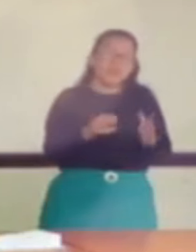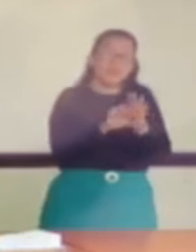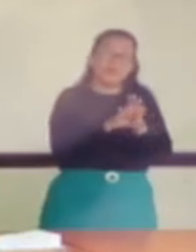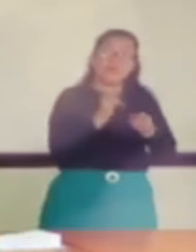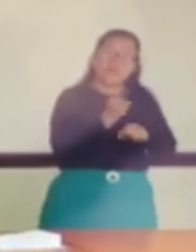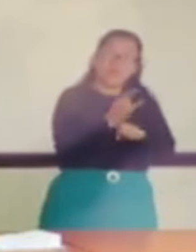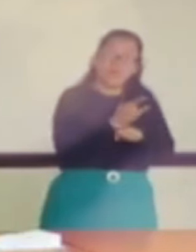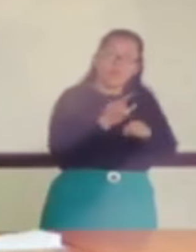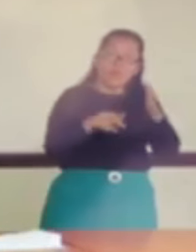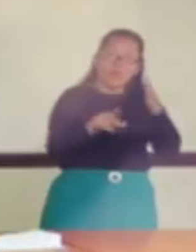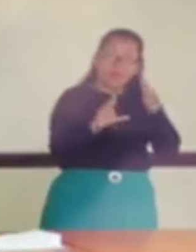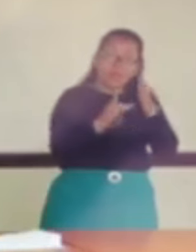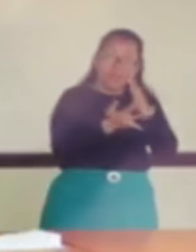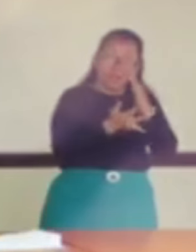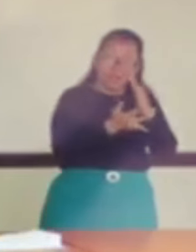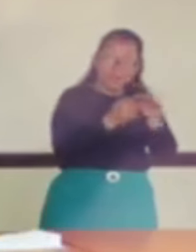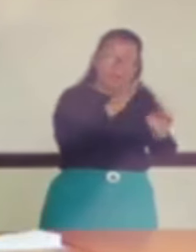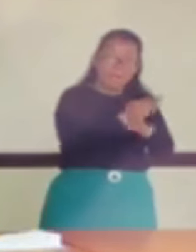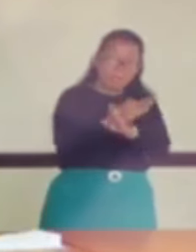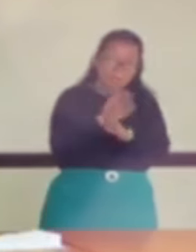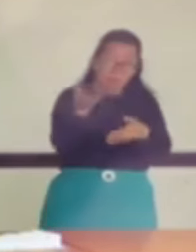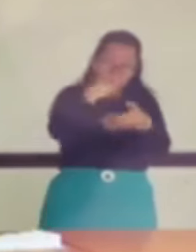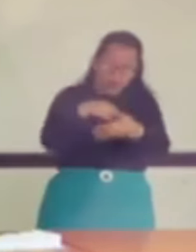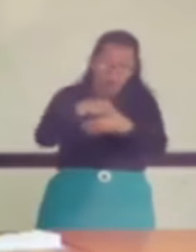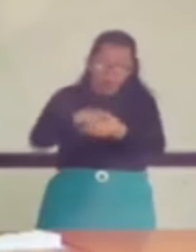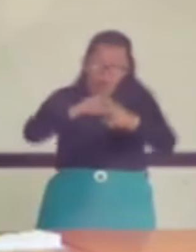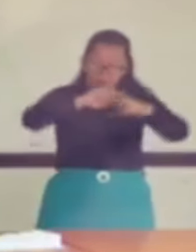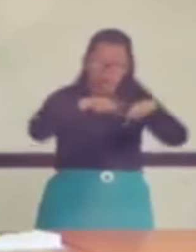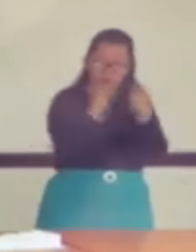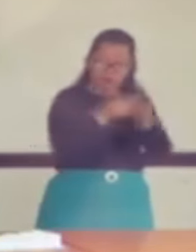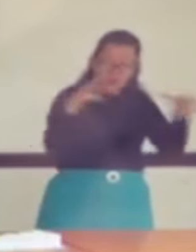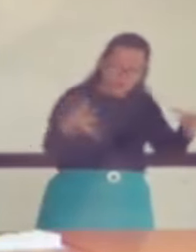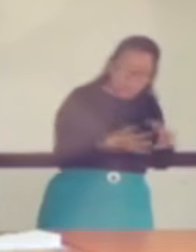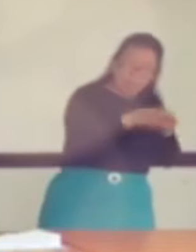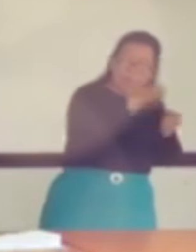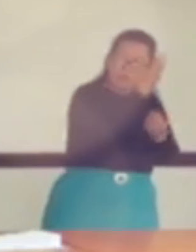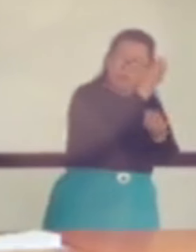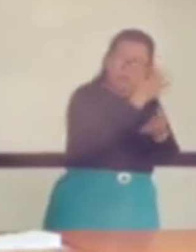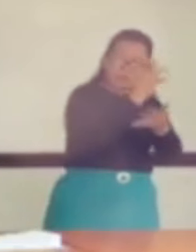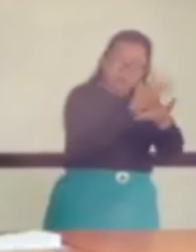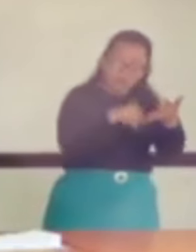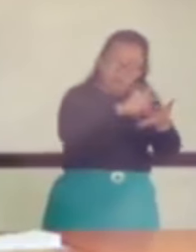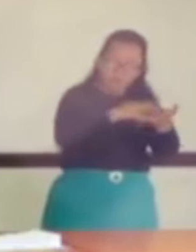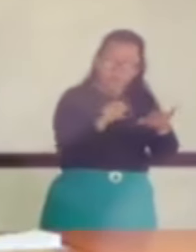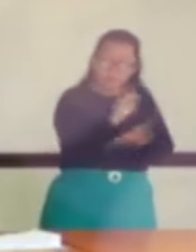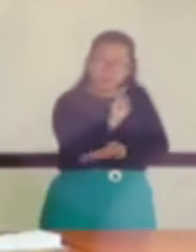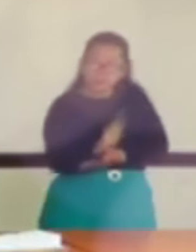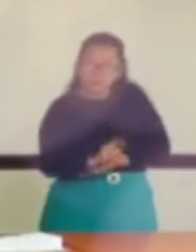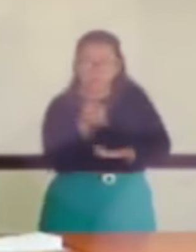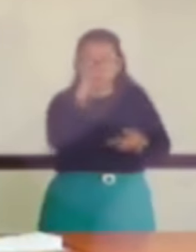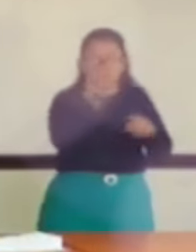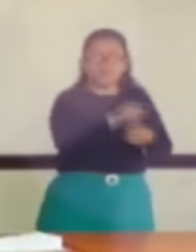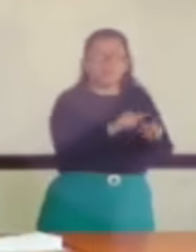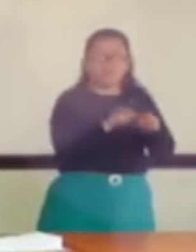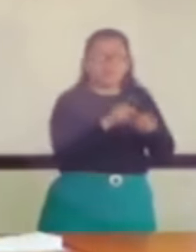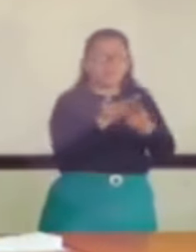tecnología en el resguardo y en el contexto del registro de los inventarios, la implementación de mecanismos